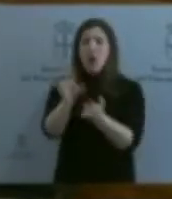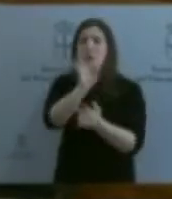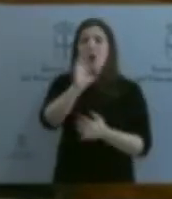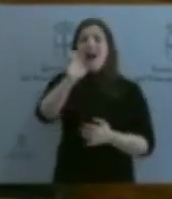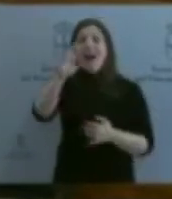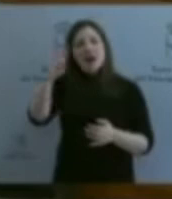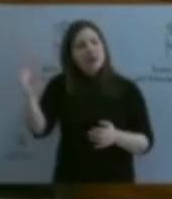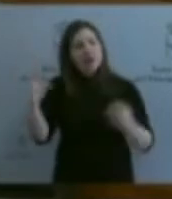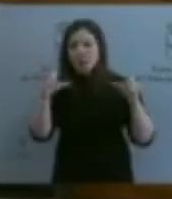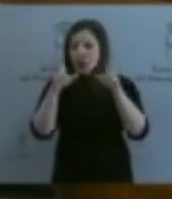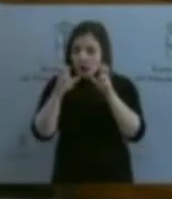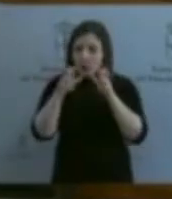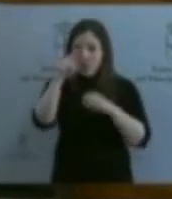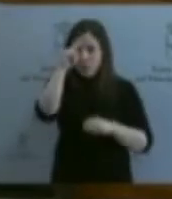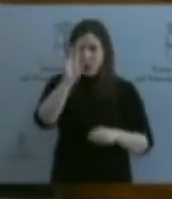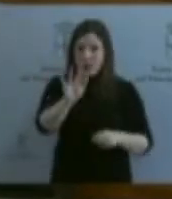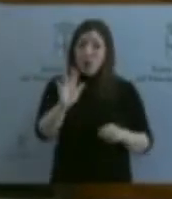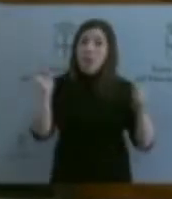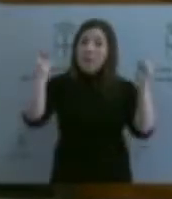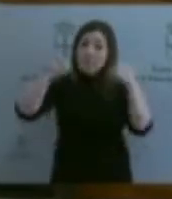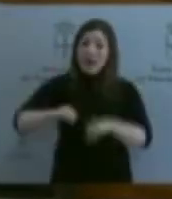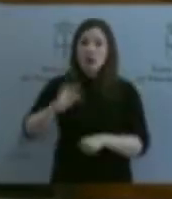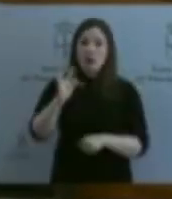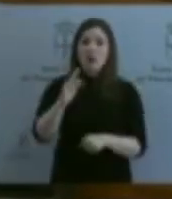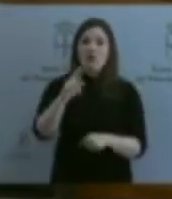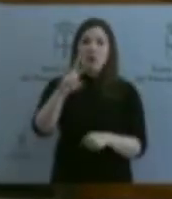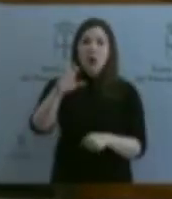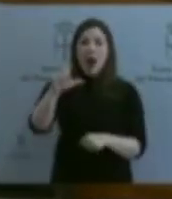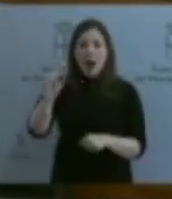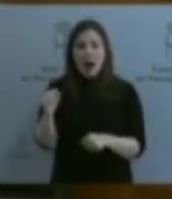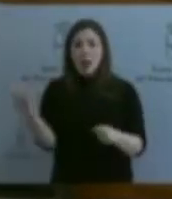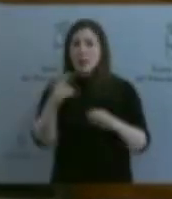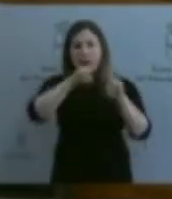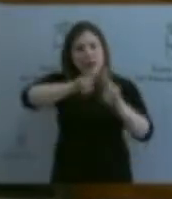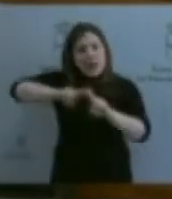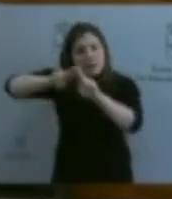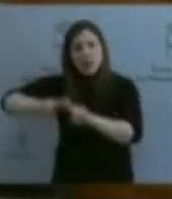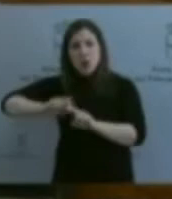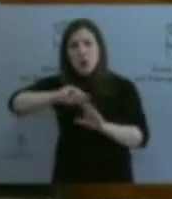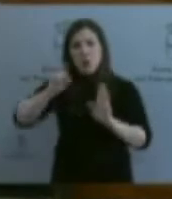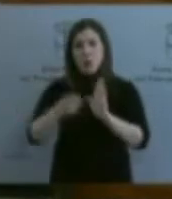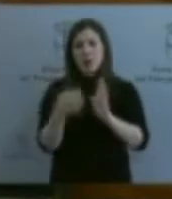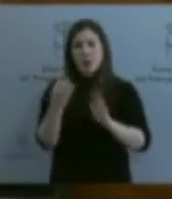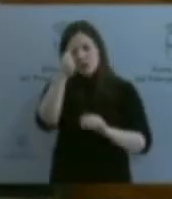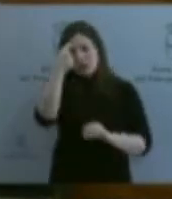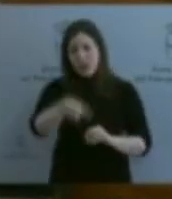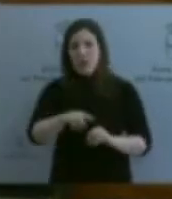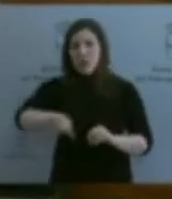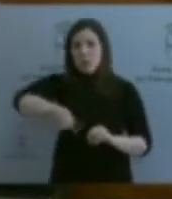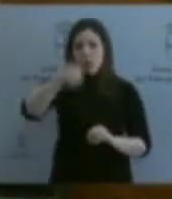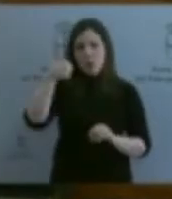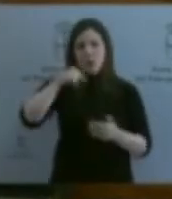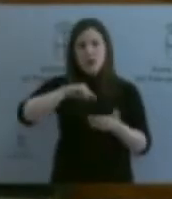tiene que hacerse una revisión de todo eso, siendo consciente que vamos a tener que abordar esa doble situación. Y, por último, siendo